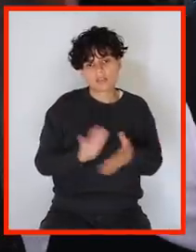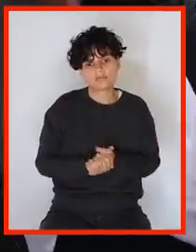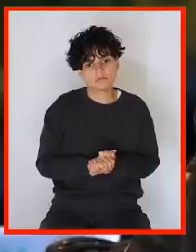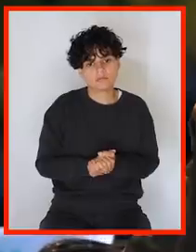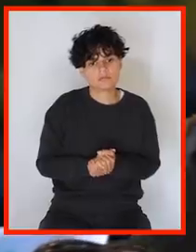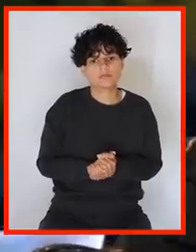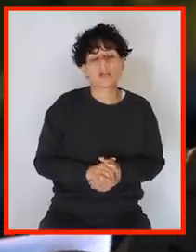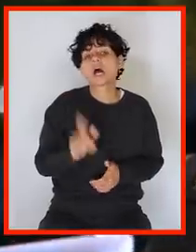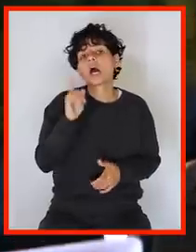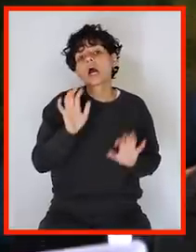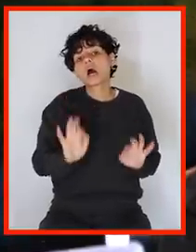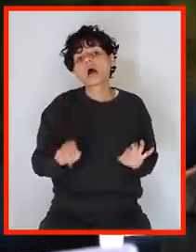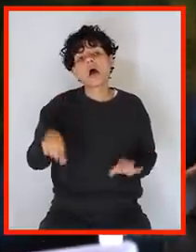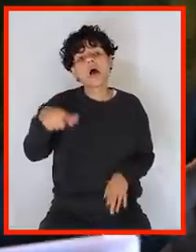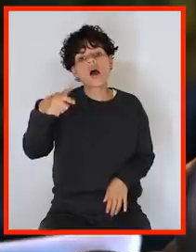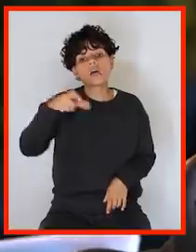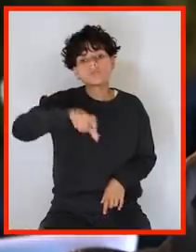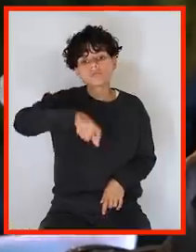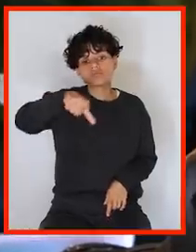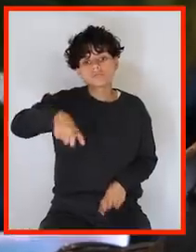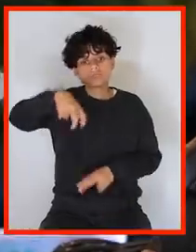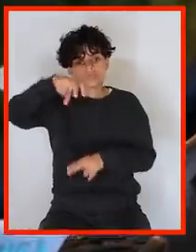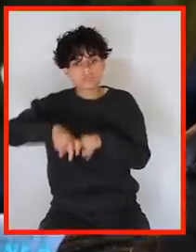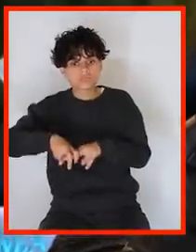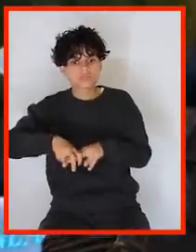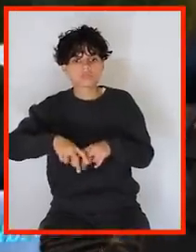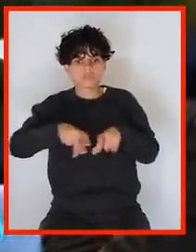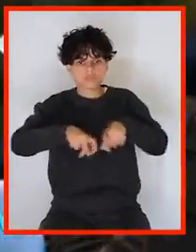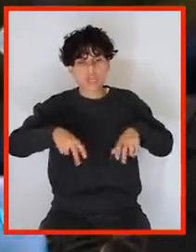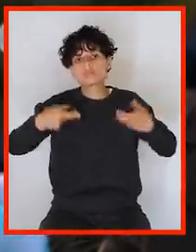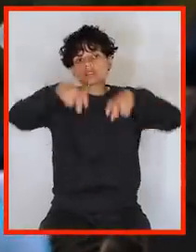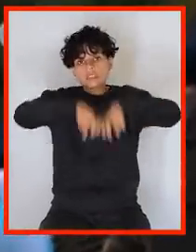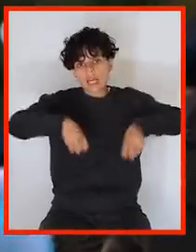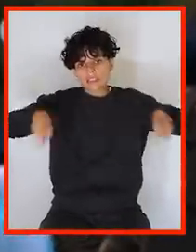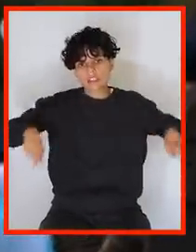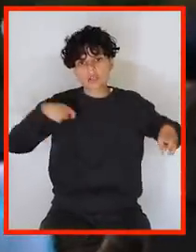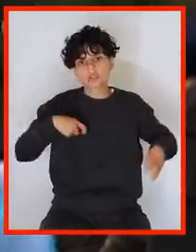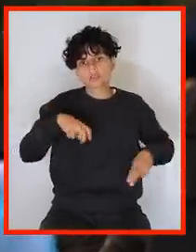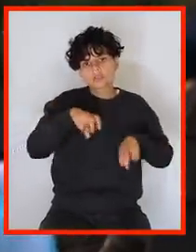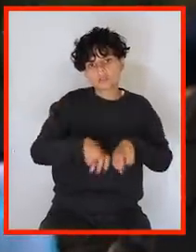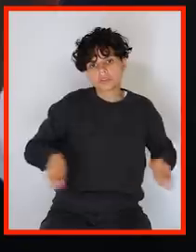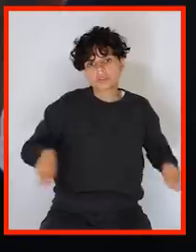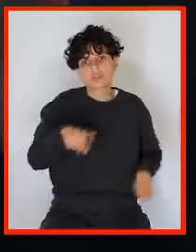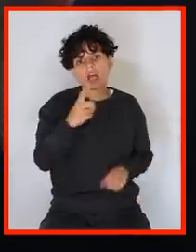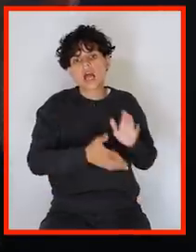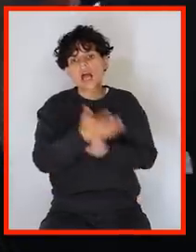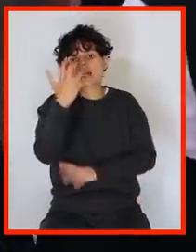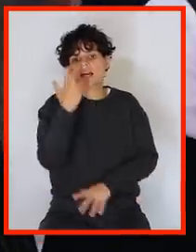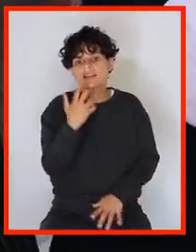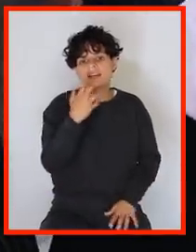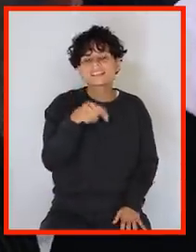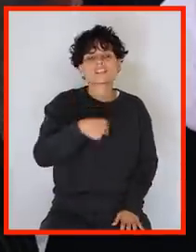cuestión? No, pues, se quedó sentado ahí, pum. ¿Y se quedó sentado ahí hasta la noche? Ahí sí, se aguantó la gana de hacer pipí y todo. Marcelo, hay que